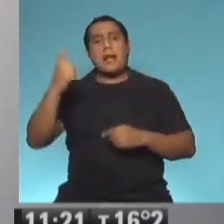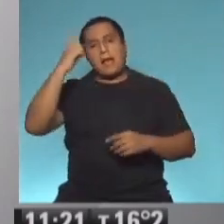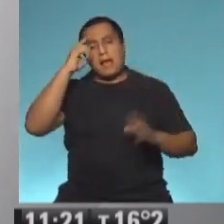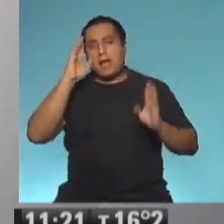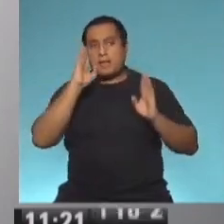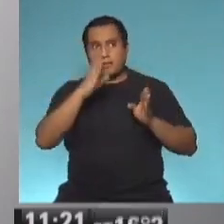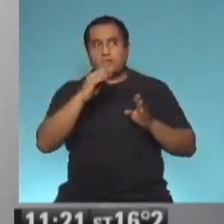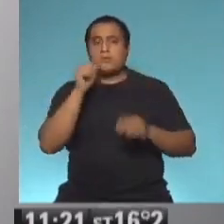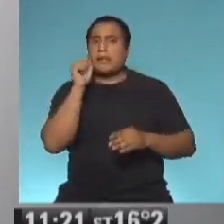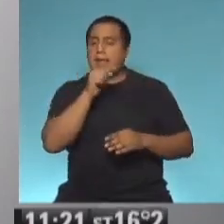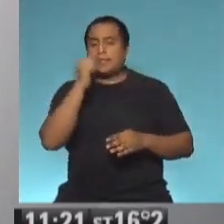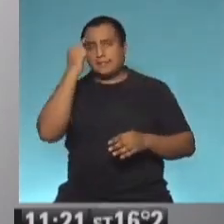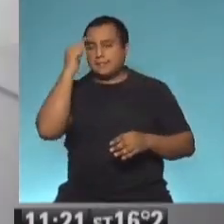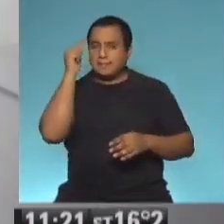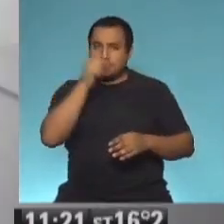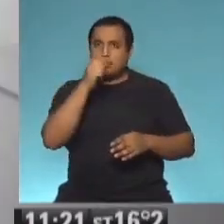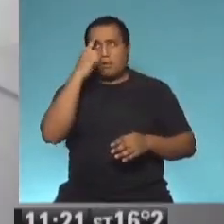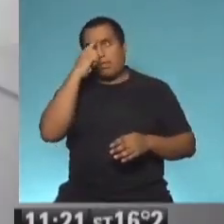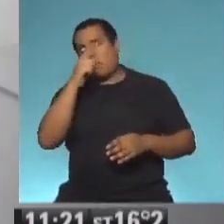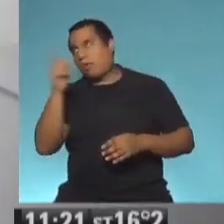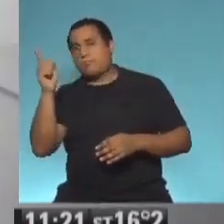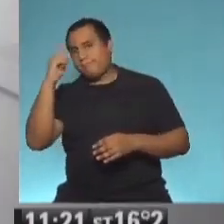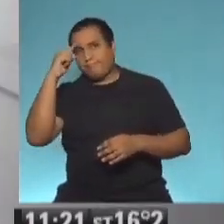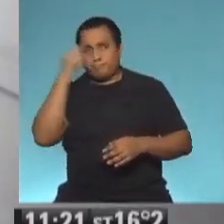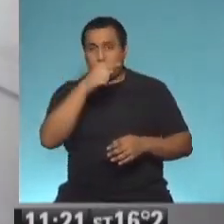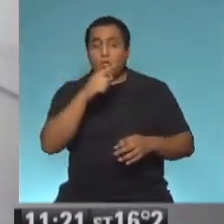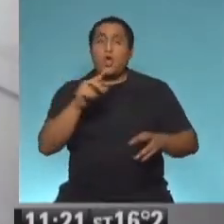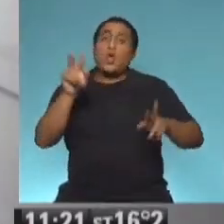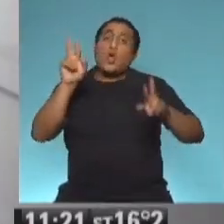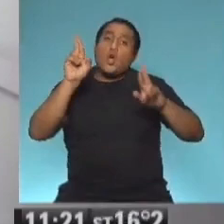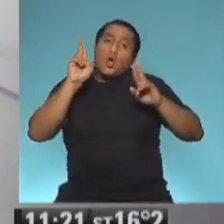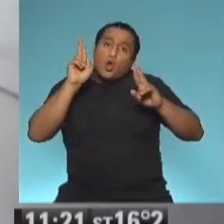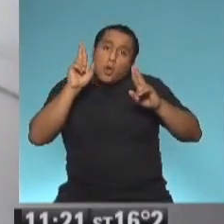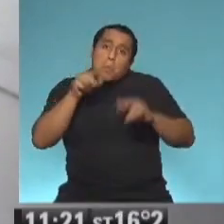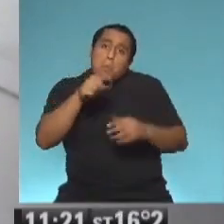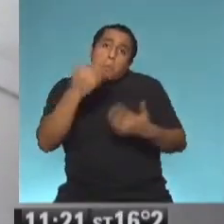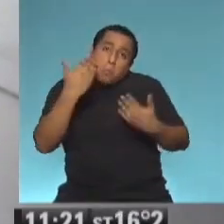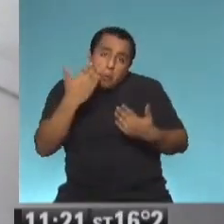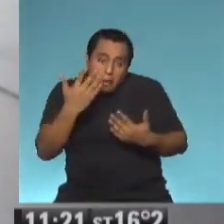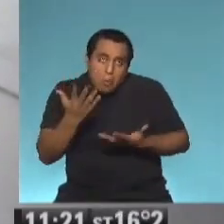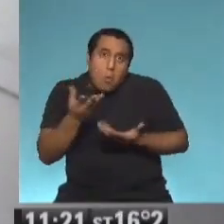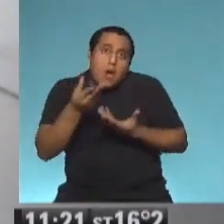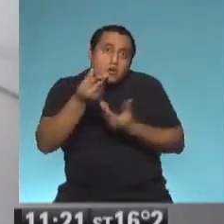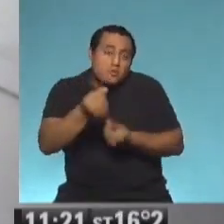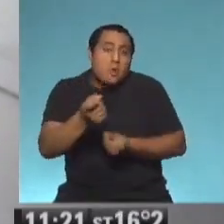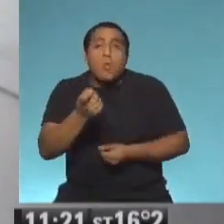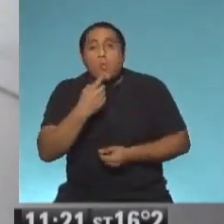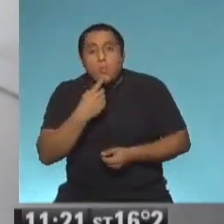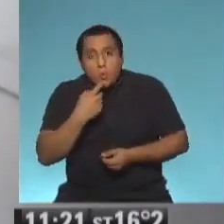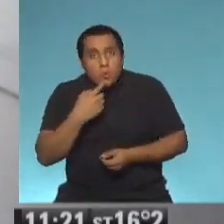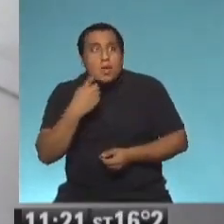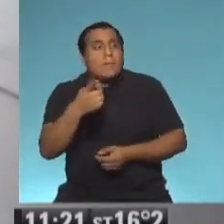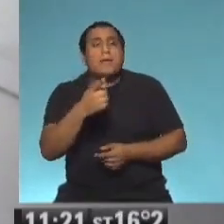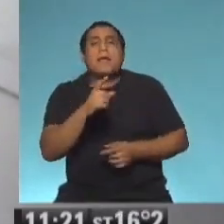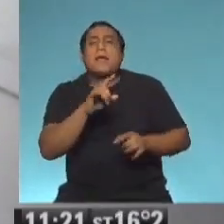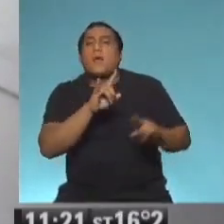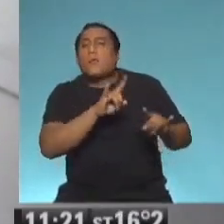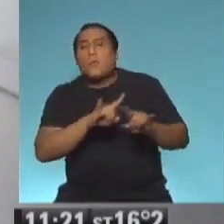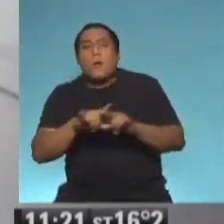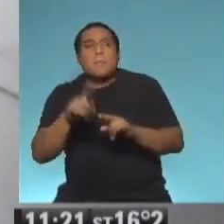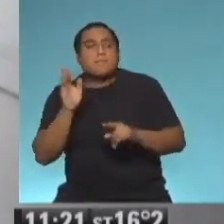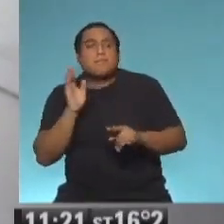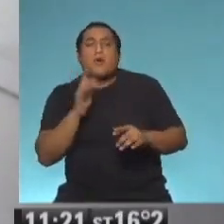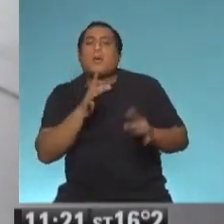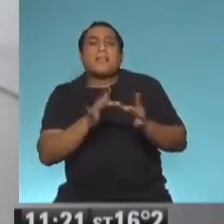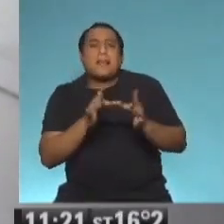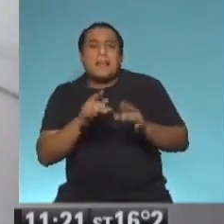estar presente en el estado. Ojalá te sirva, ojalá lo puedas hacer. Si tenés duda, míralo en las redes, que lo vas a poder escuchar las